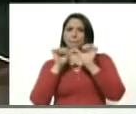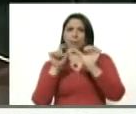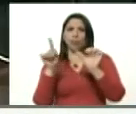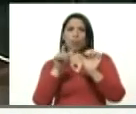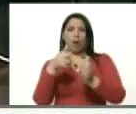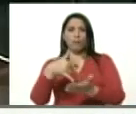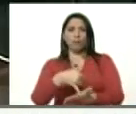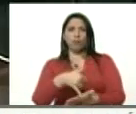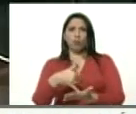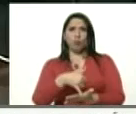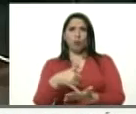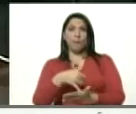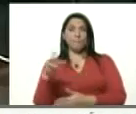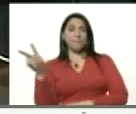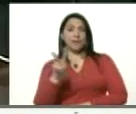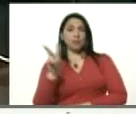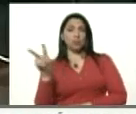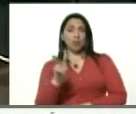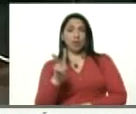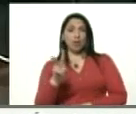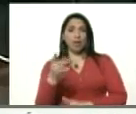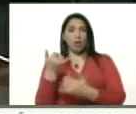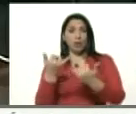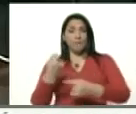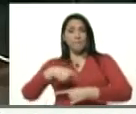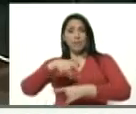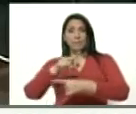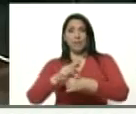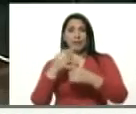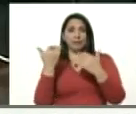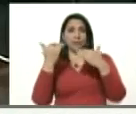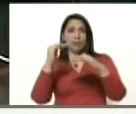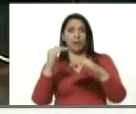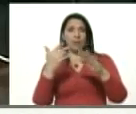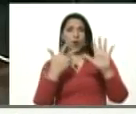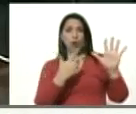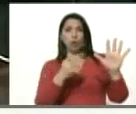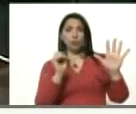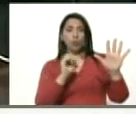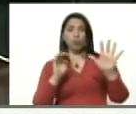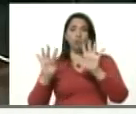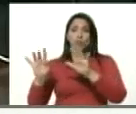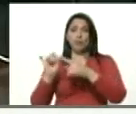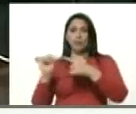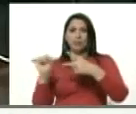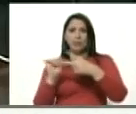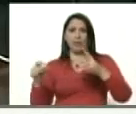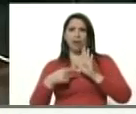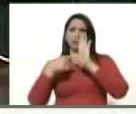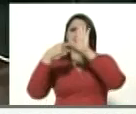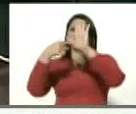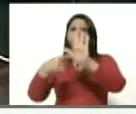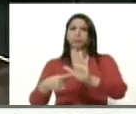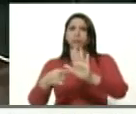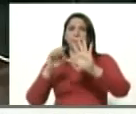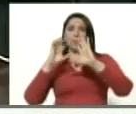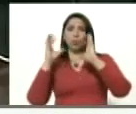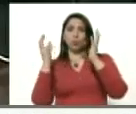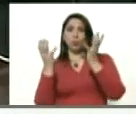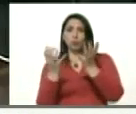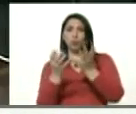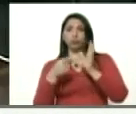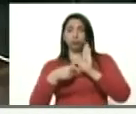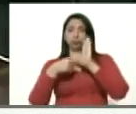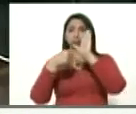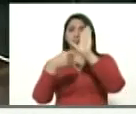aflojar. Venezuela, en esta primera etapa de 8 o 9 semanas, ha dado ejemplo en el mundo.